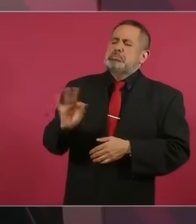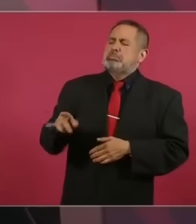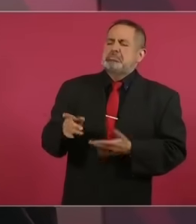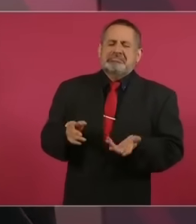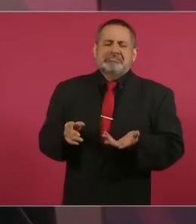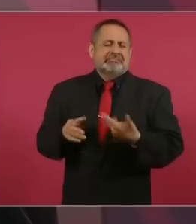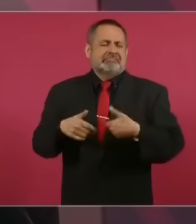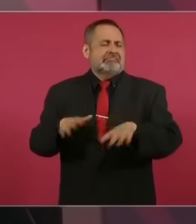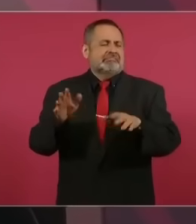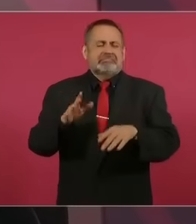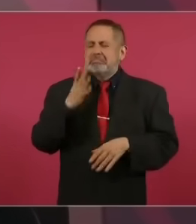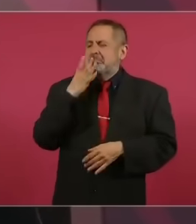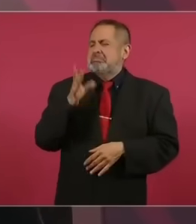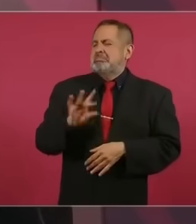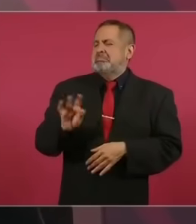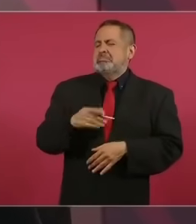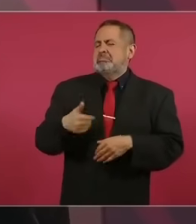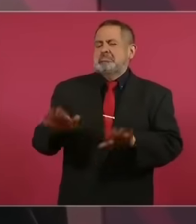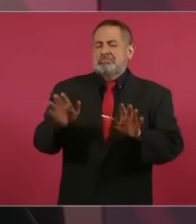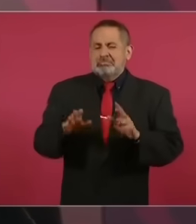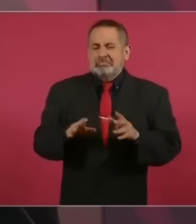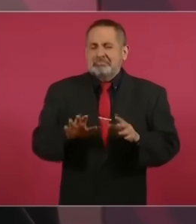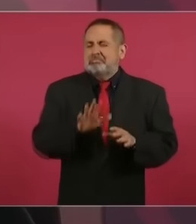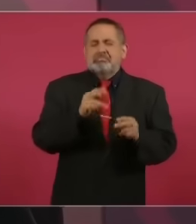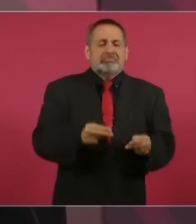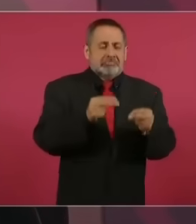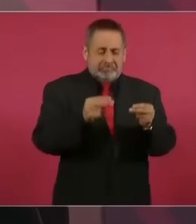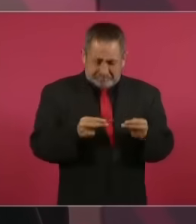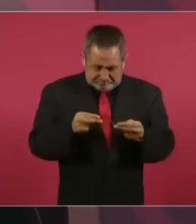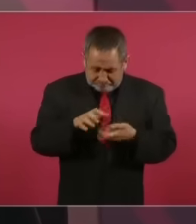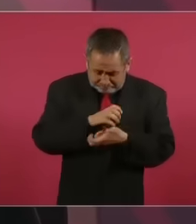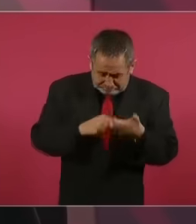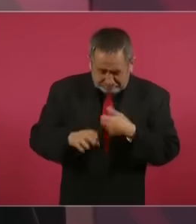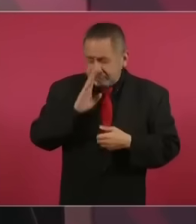como cualquier otro, como si fuese un asunto mercantil.